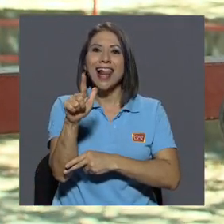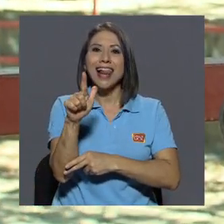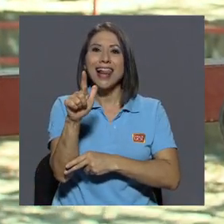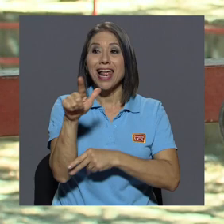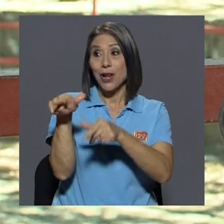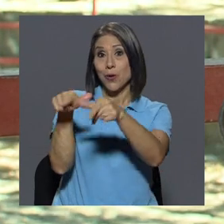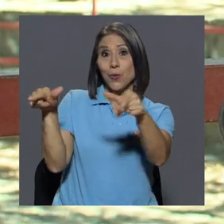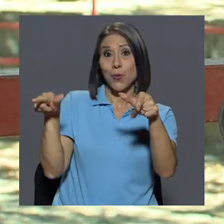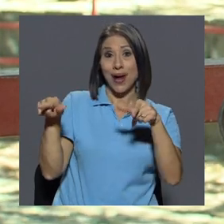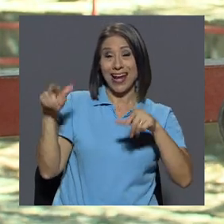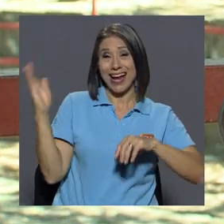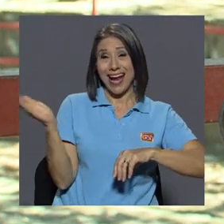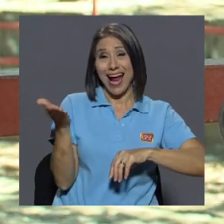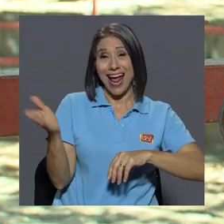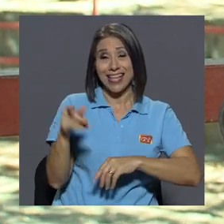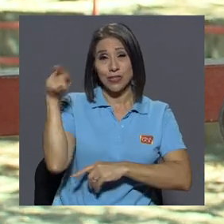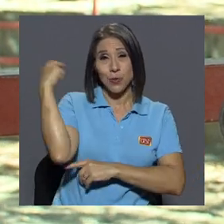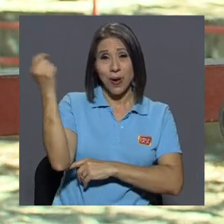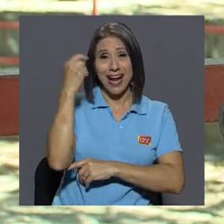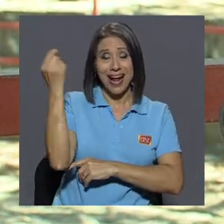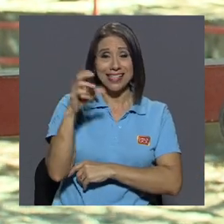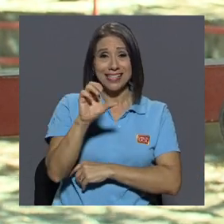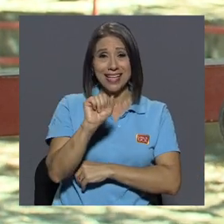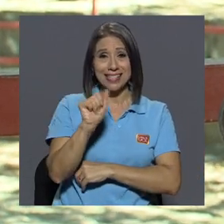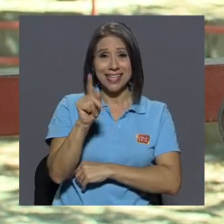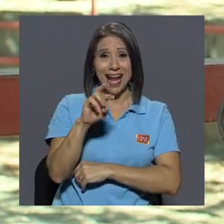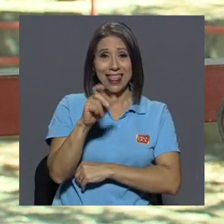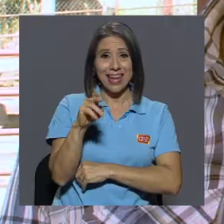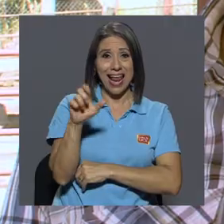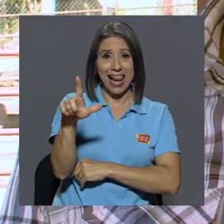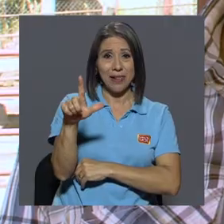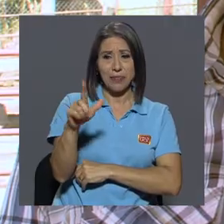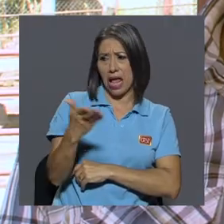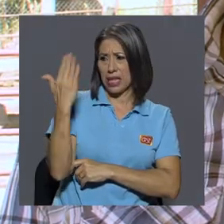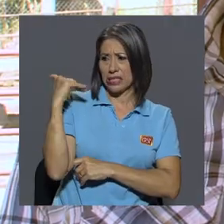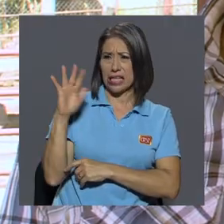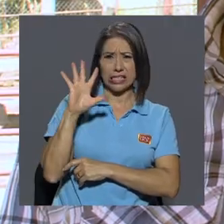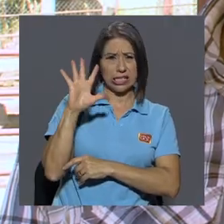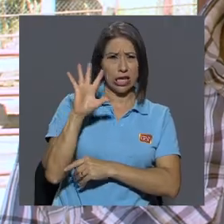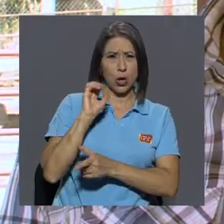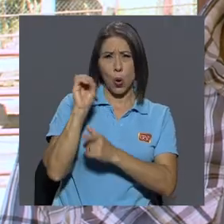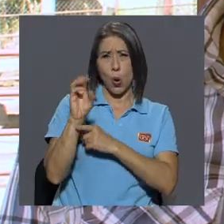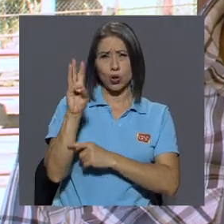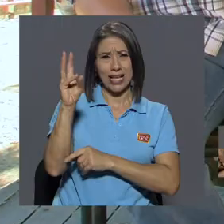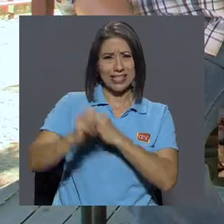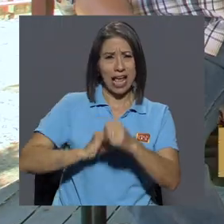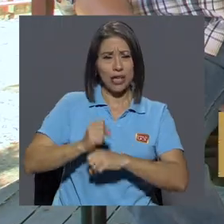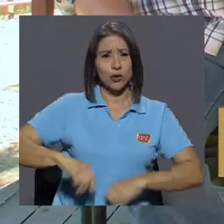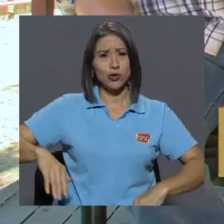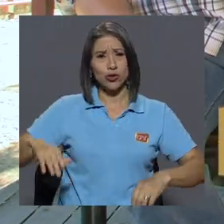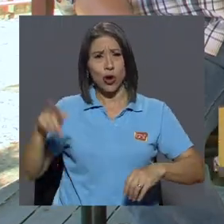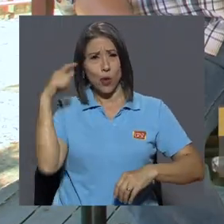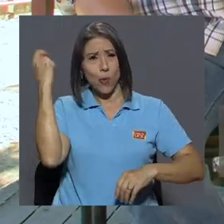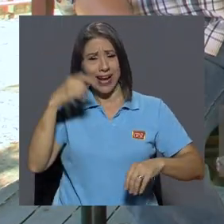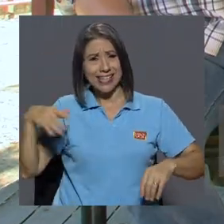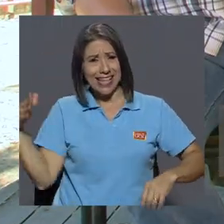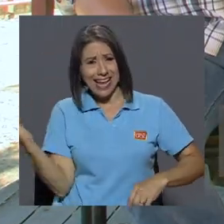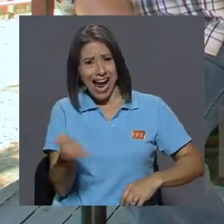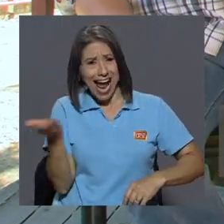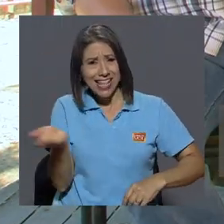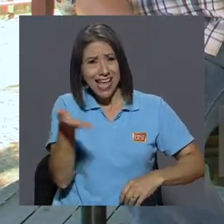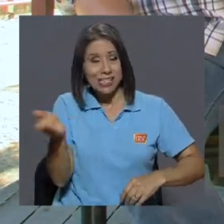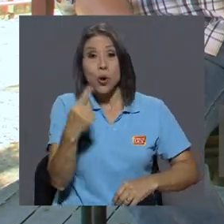Guanacaste. Cañas, hasta hace 5 o 6 años, era el único cantón que no